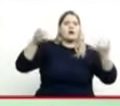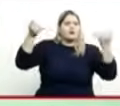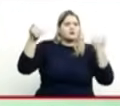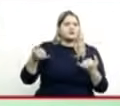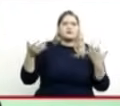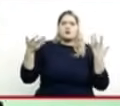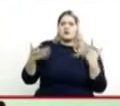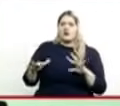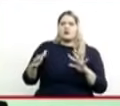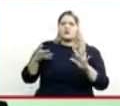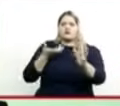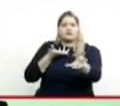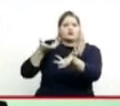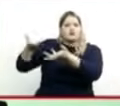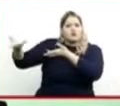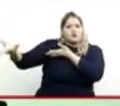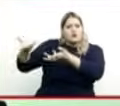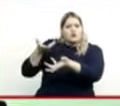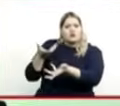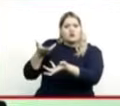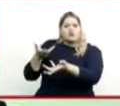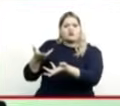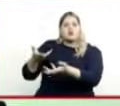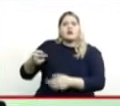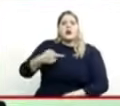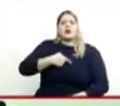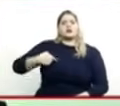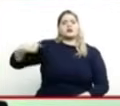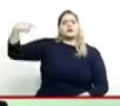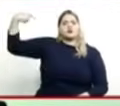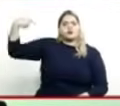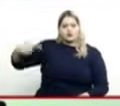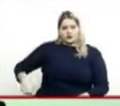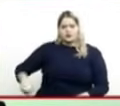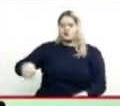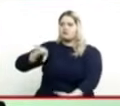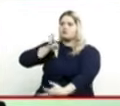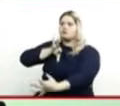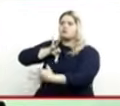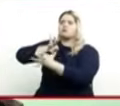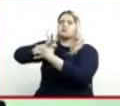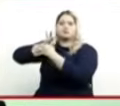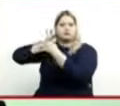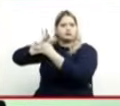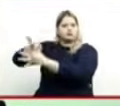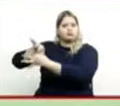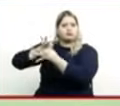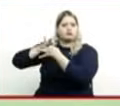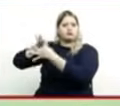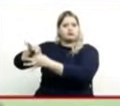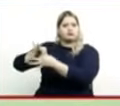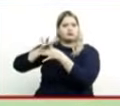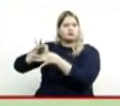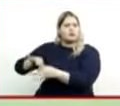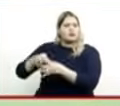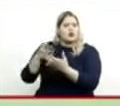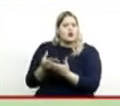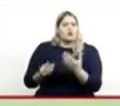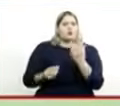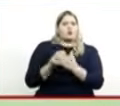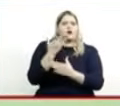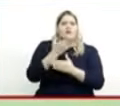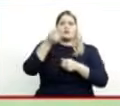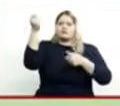comerciales con el gigante asiático, la República Popular China, abriendo nuevos horizontes